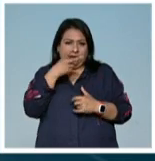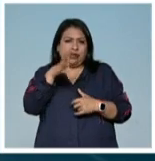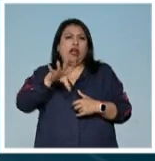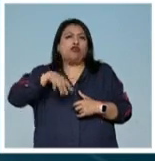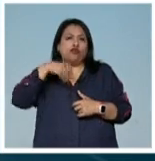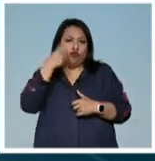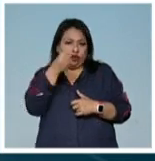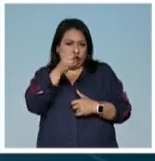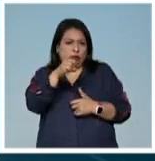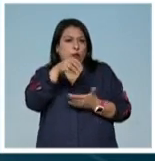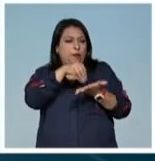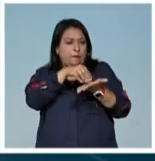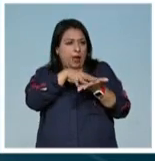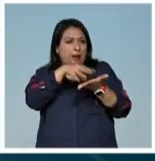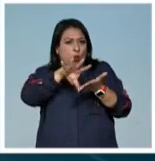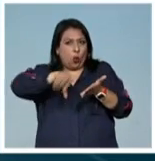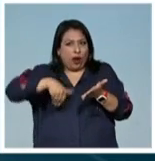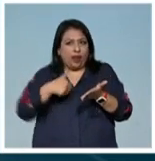esfuerzos.